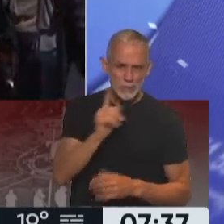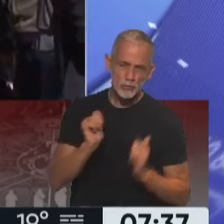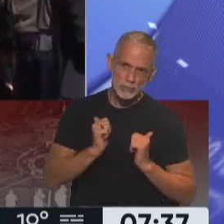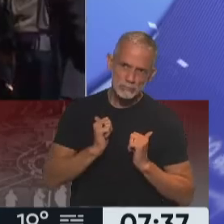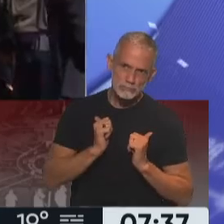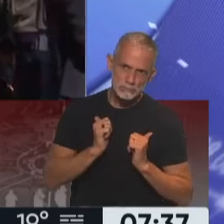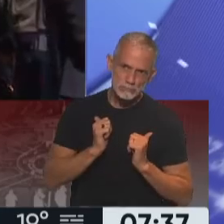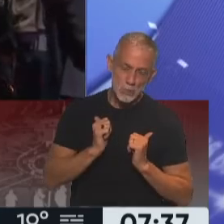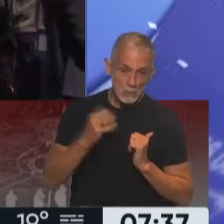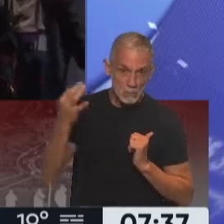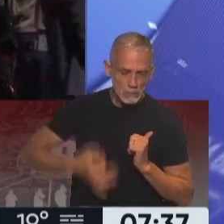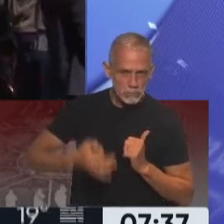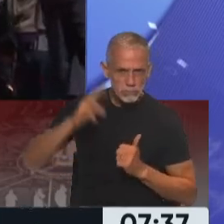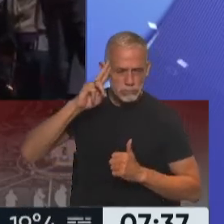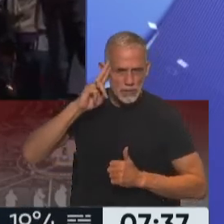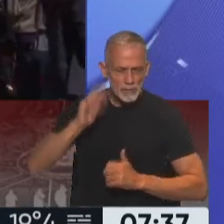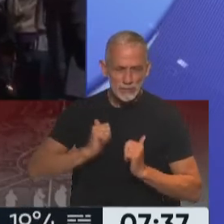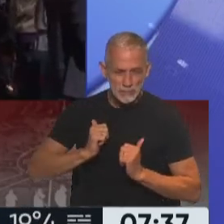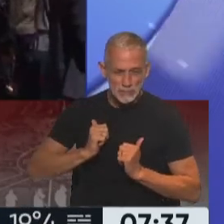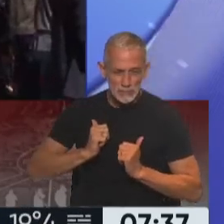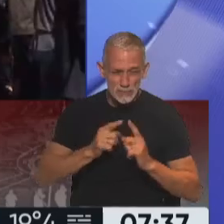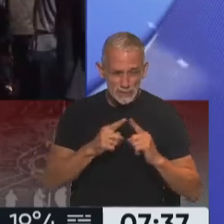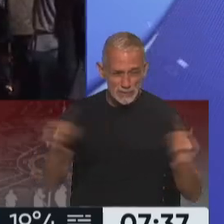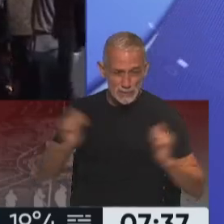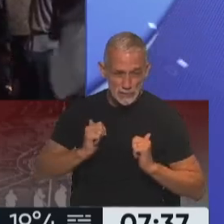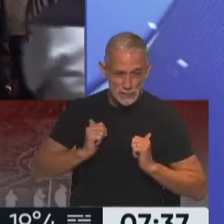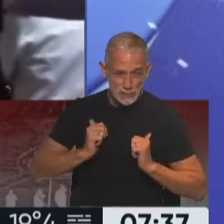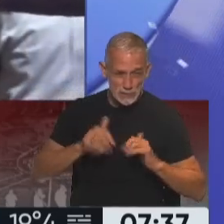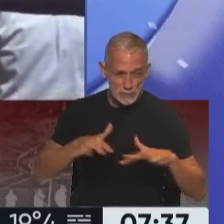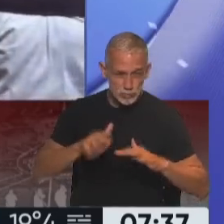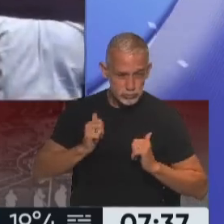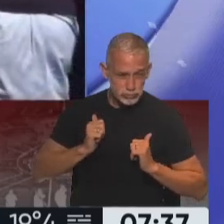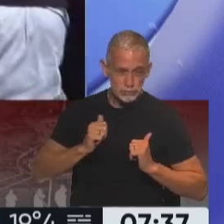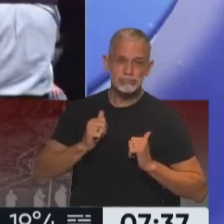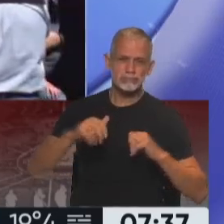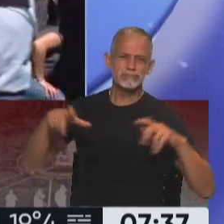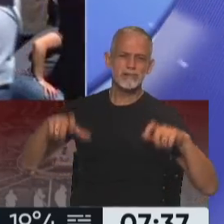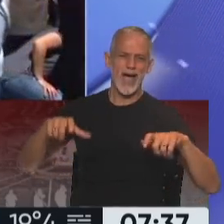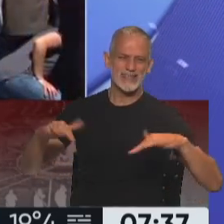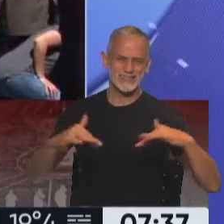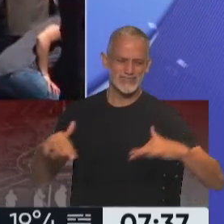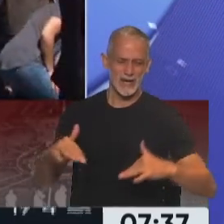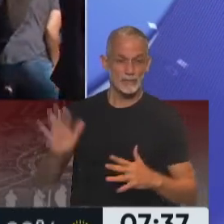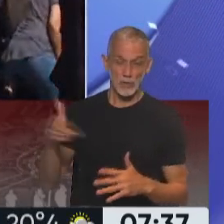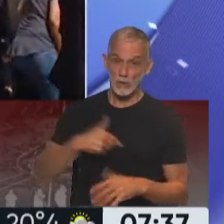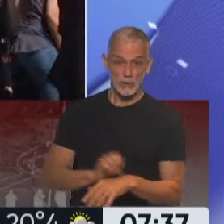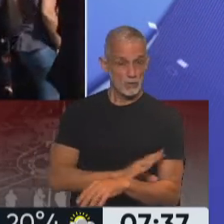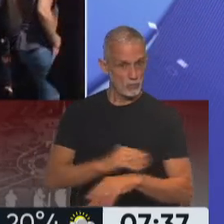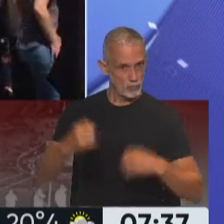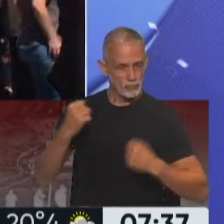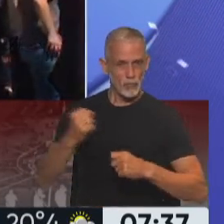silencio, sepulcral. Fue emocionante. Sí. Tremendo, La verdad que tremendo, sí. tremendo. A mí esa imagen se me caían las lágrimas. Muy